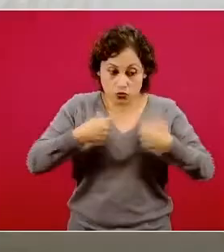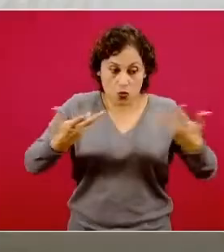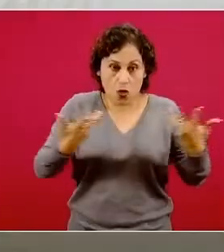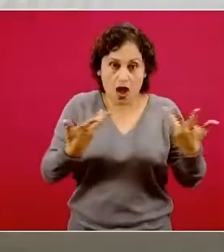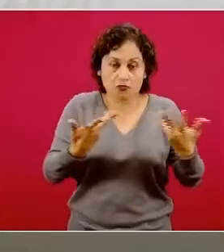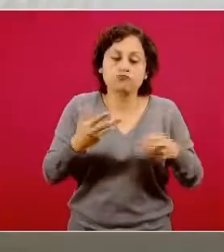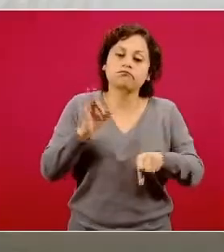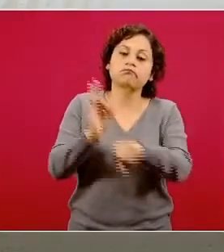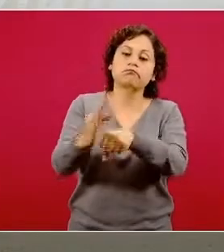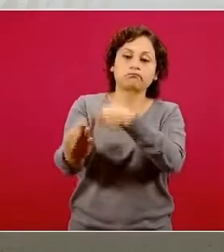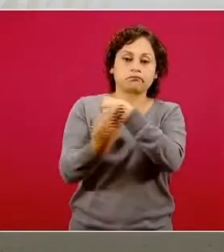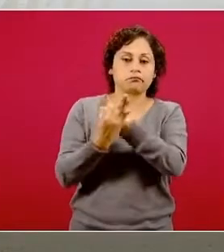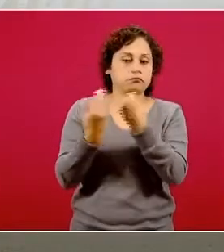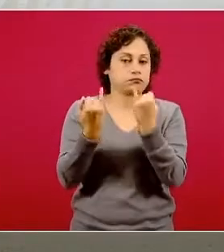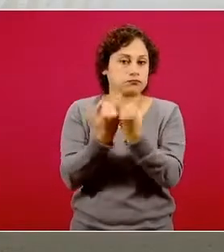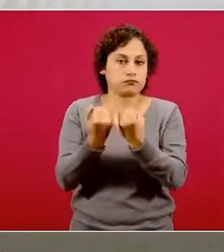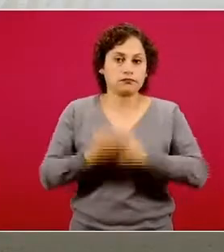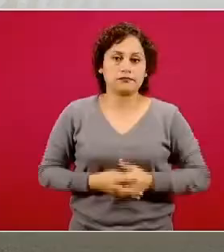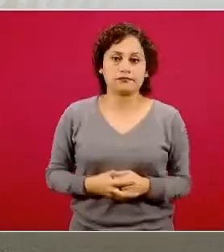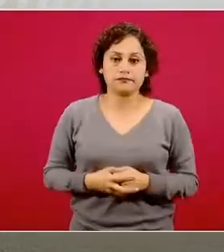estos tiempos.